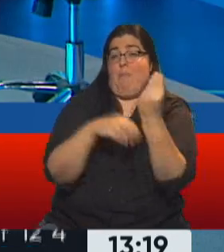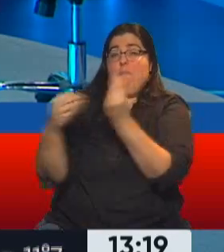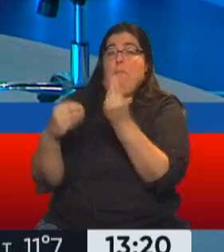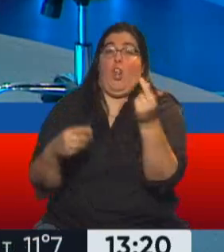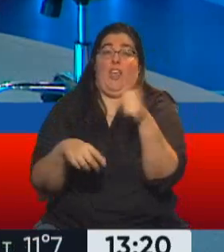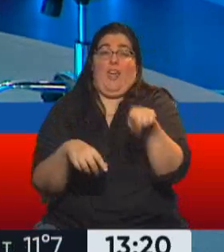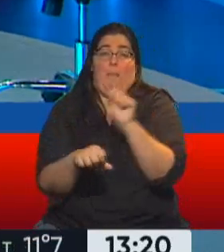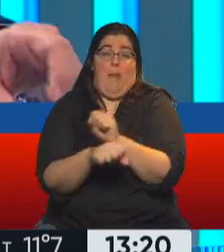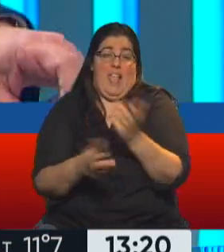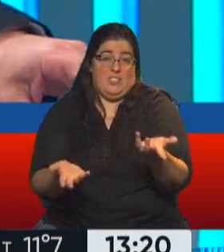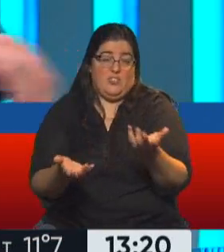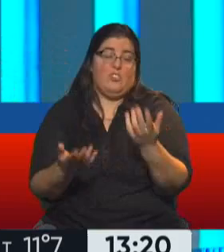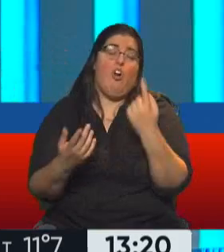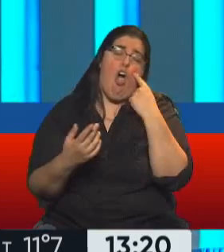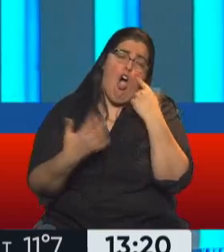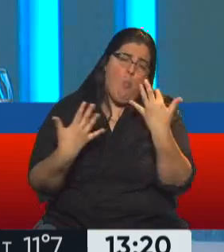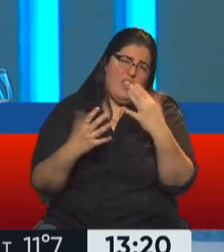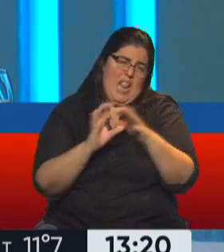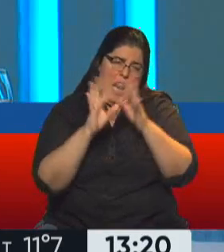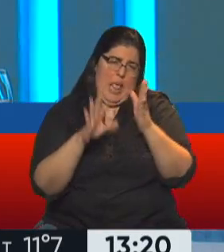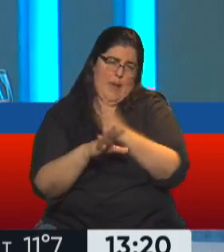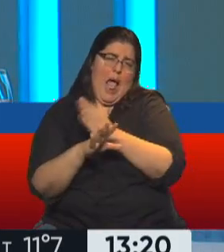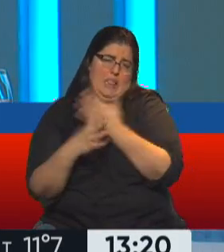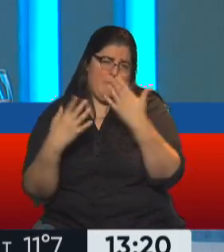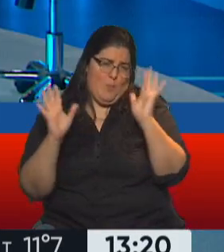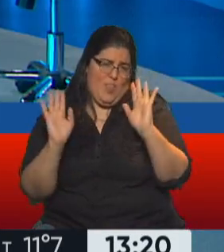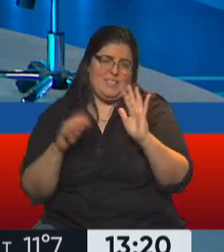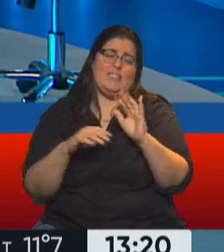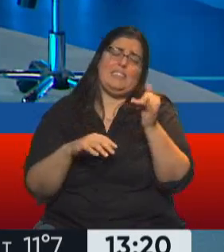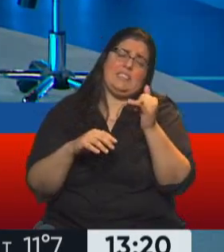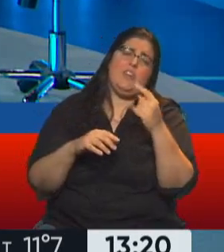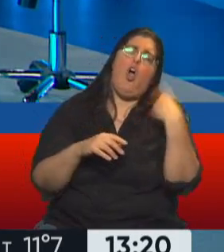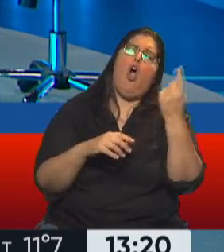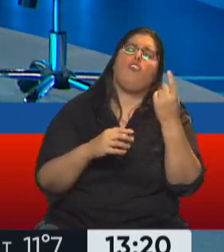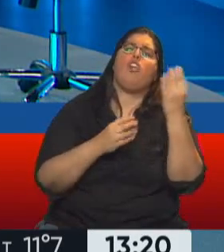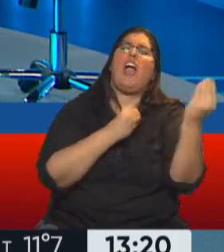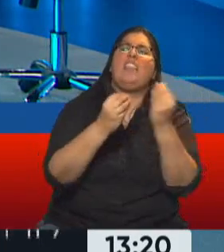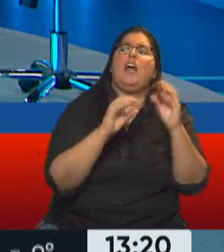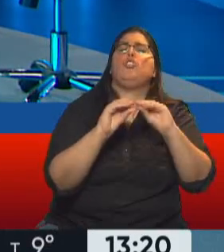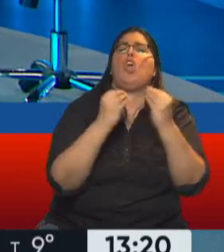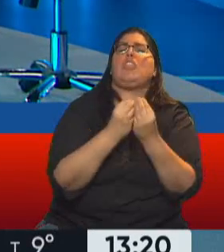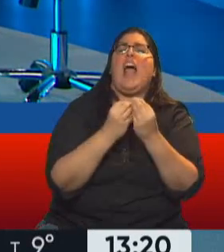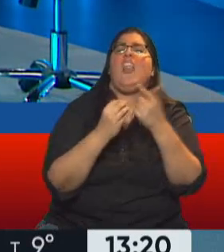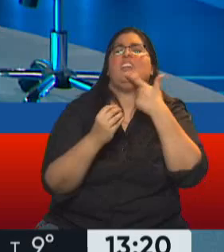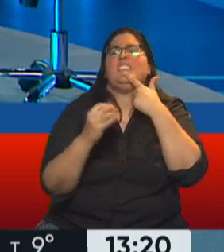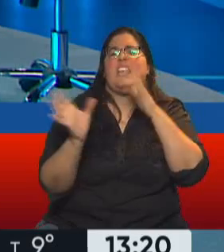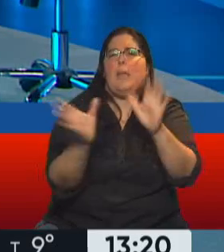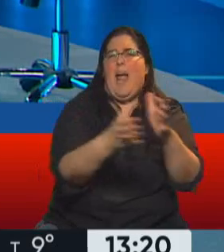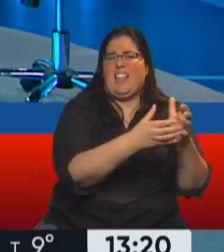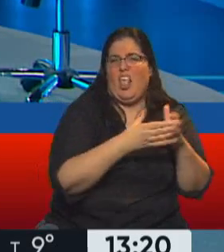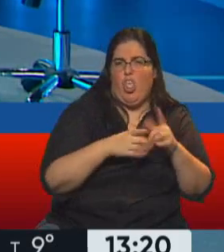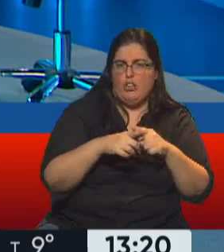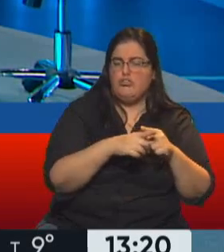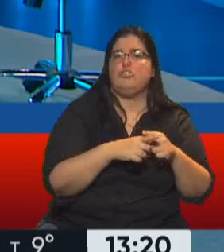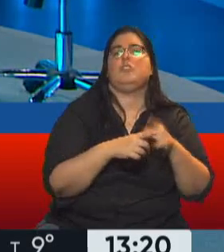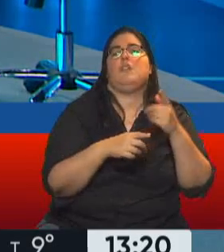quizás los liberen. Bueno, tal vez los liberan, ¿no? Digamos, y hay otros candidatos opositores, pues son 17 partidos, de los estos cuales eran 4... las más conocidas,